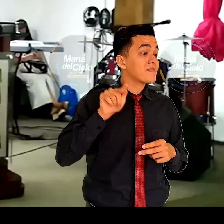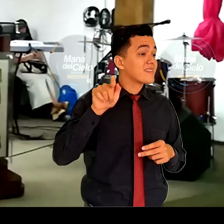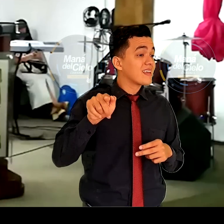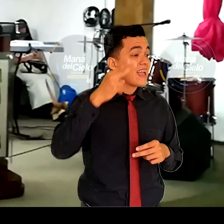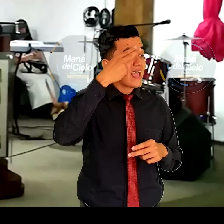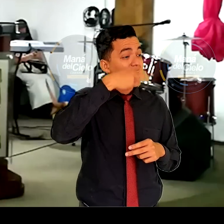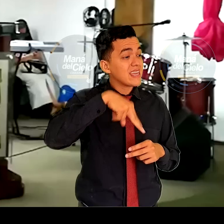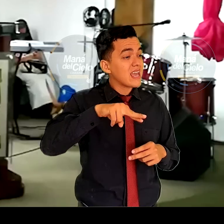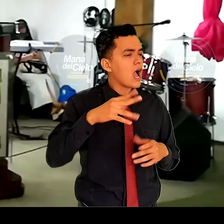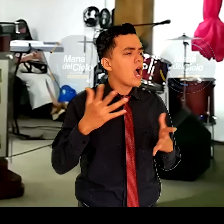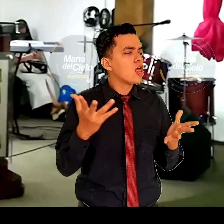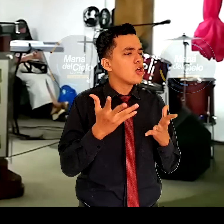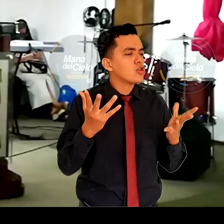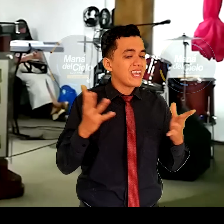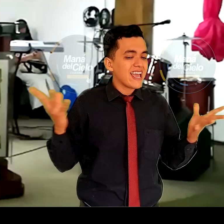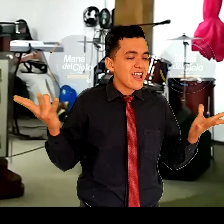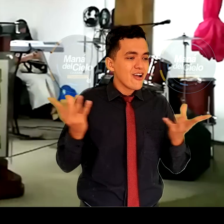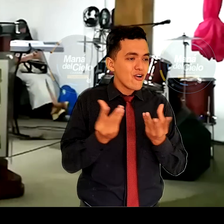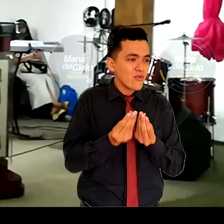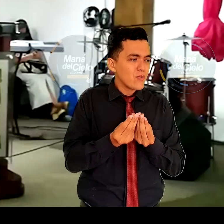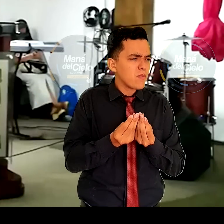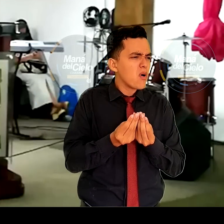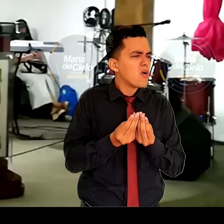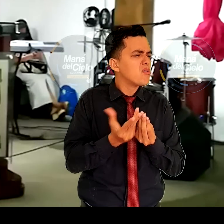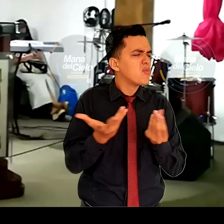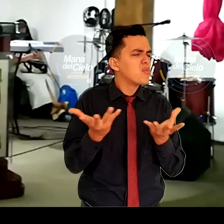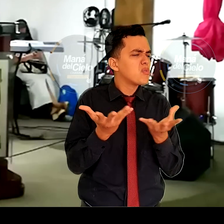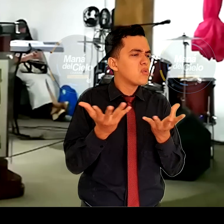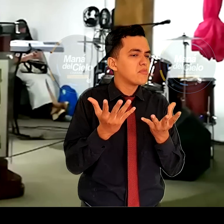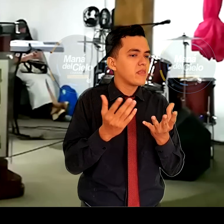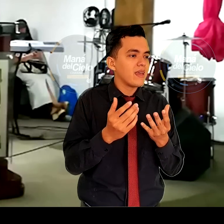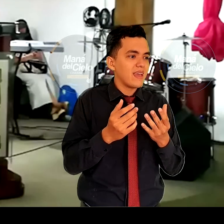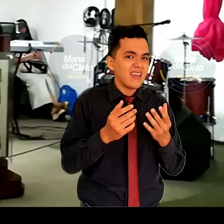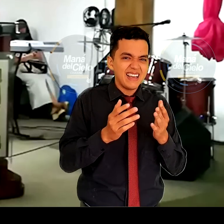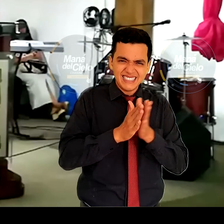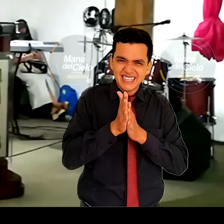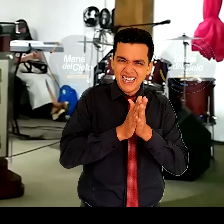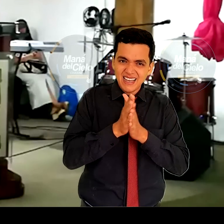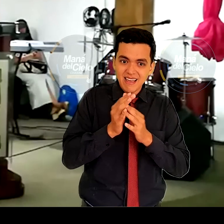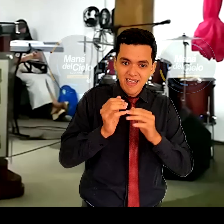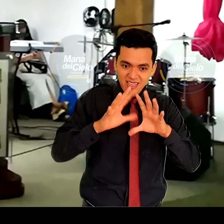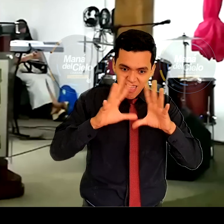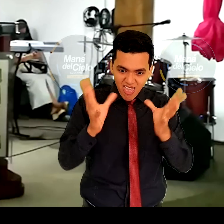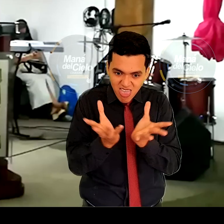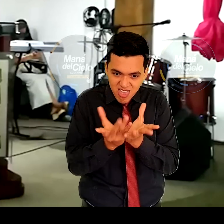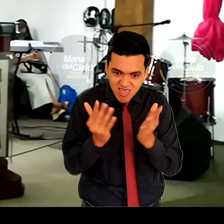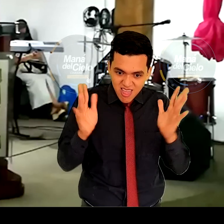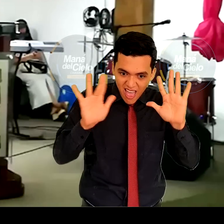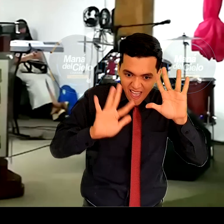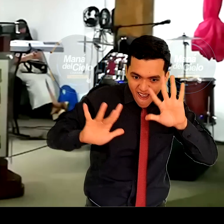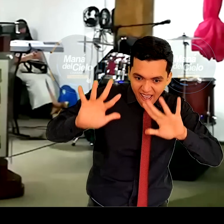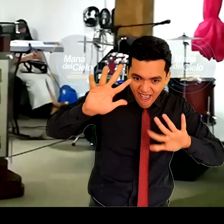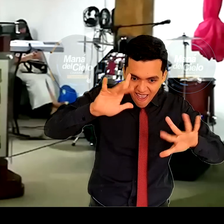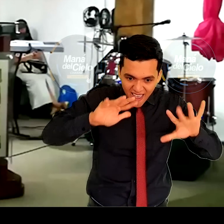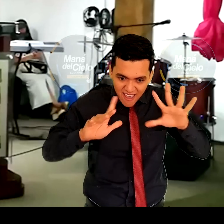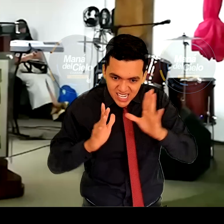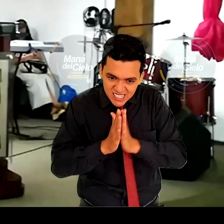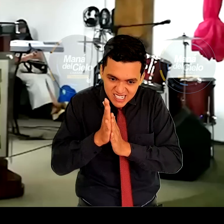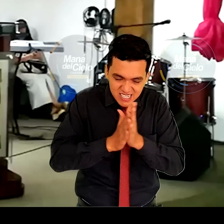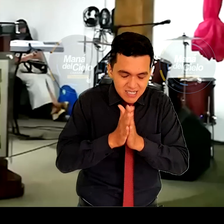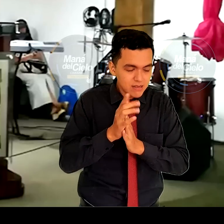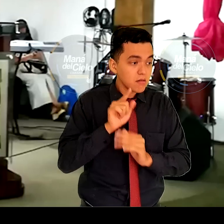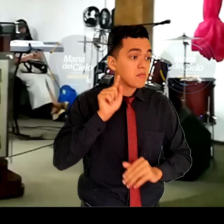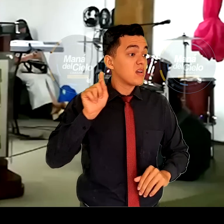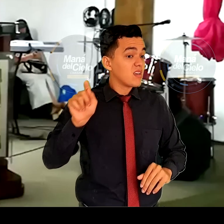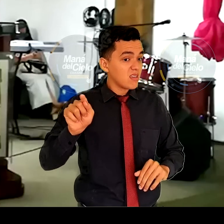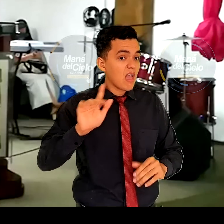muchacha está yendo con un grupo de compañeras del colegio a consultar hechicería. Hermana, ella está cayendo en la hechicería. Y